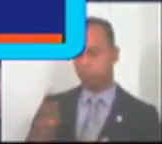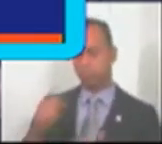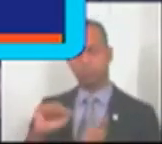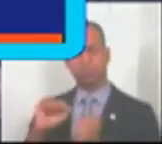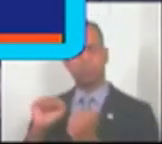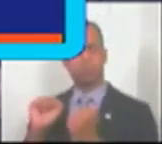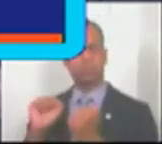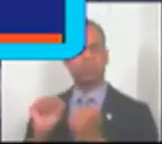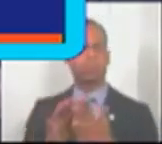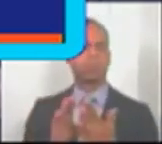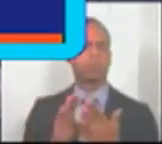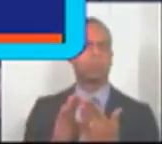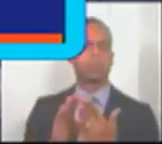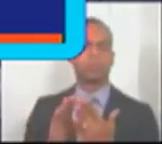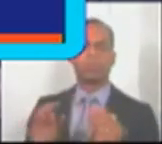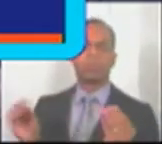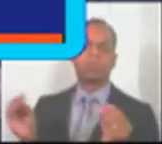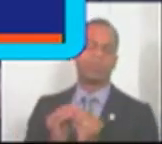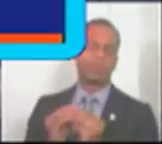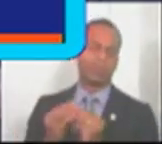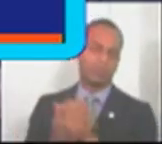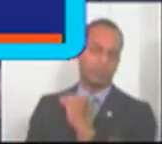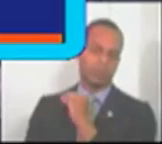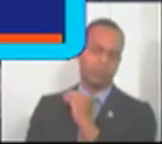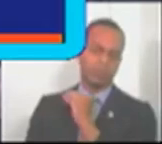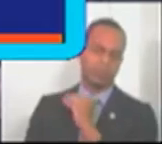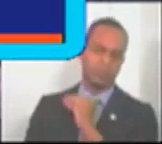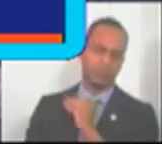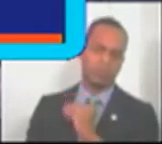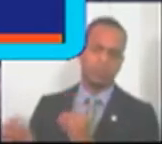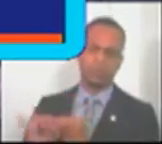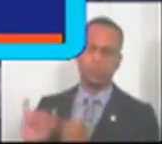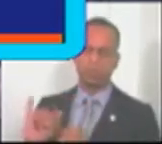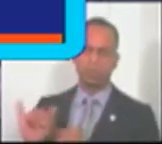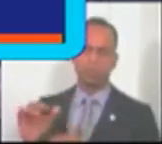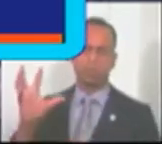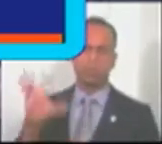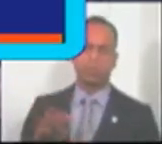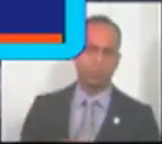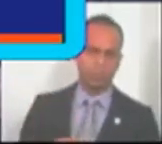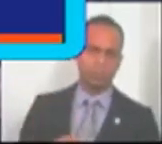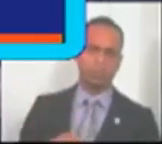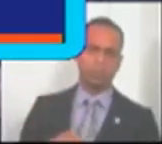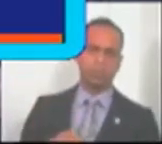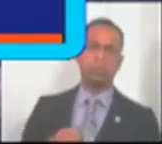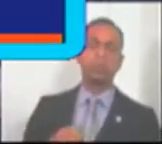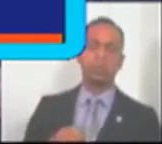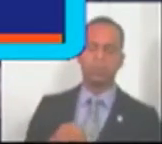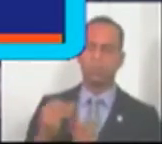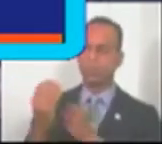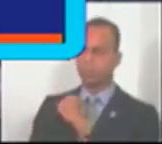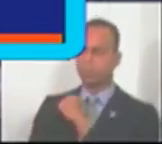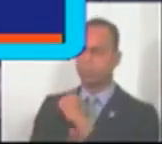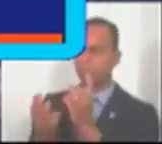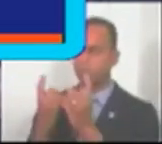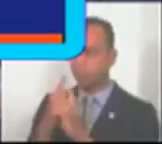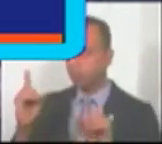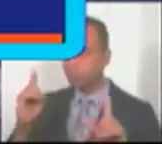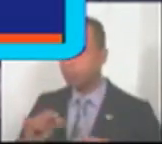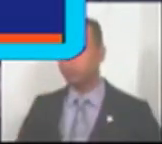era cada vez mayor número de países ingresando en ese concepto de países